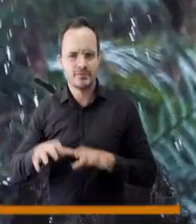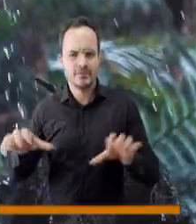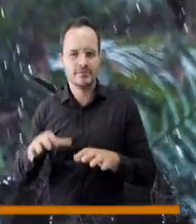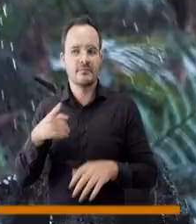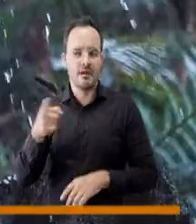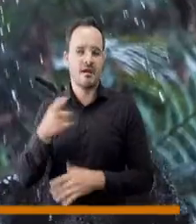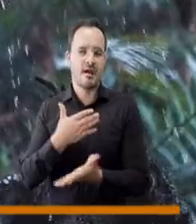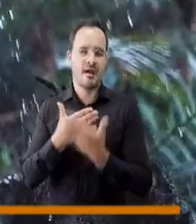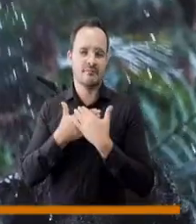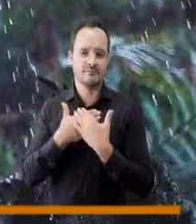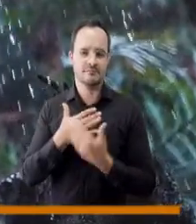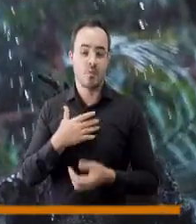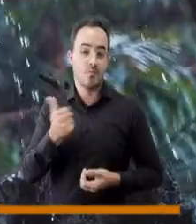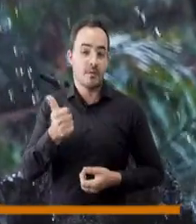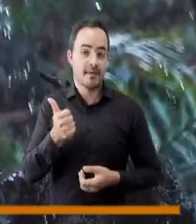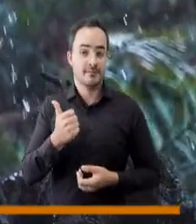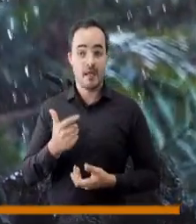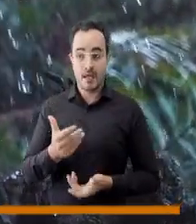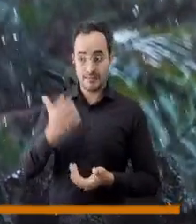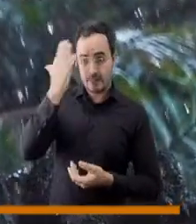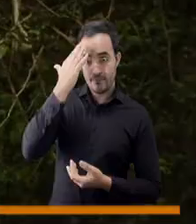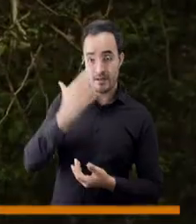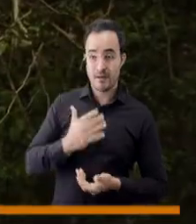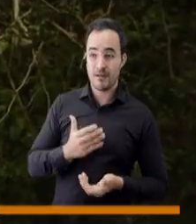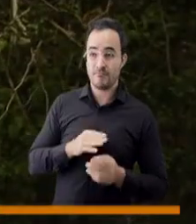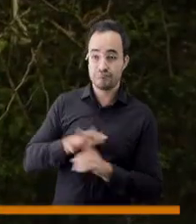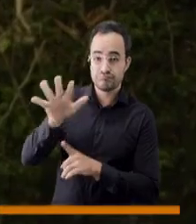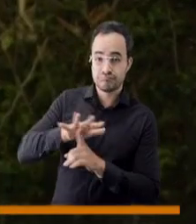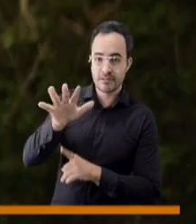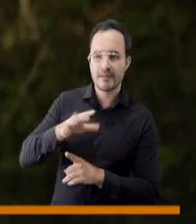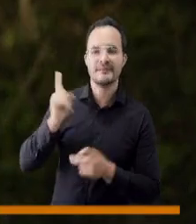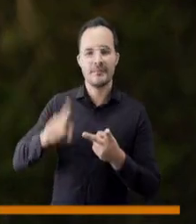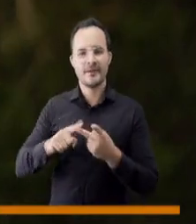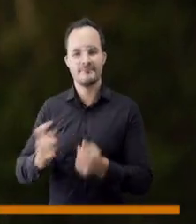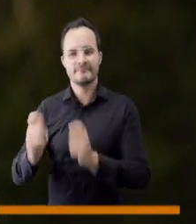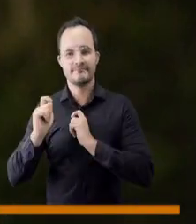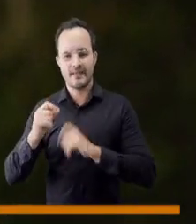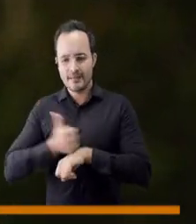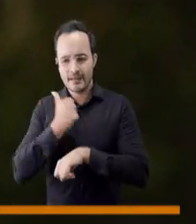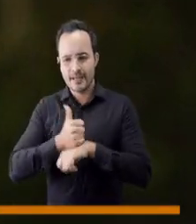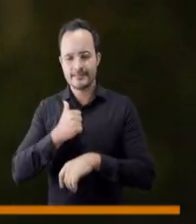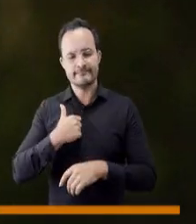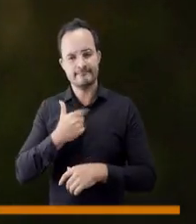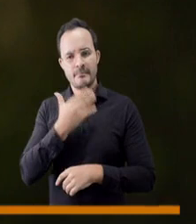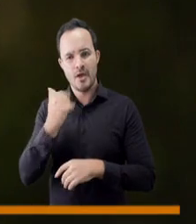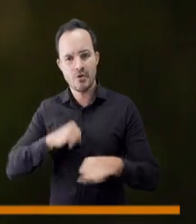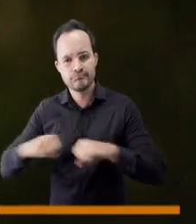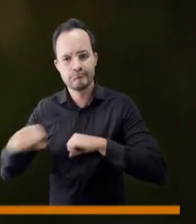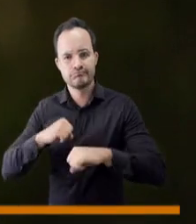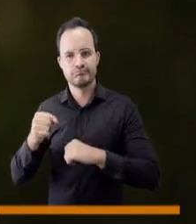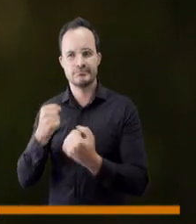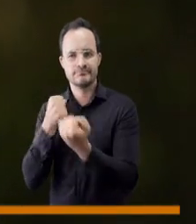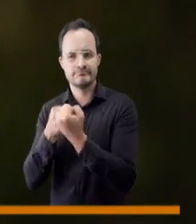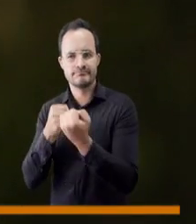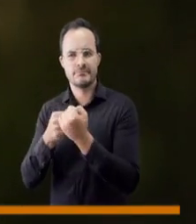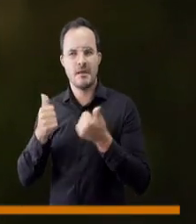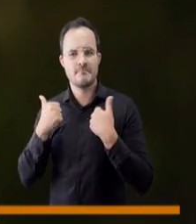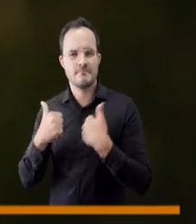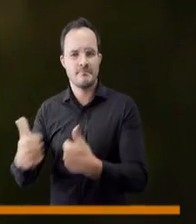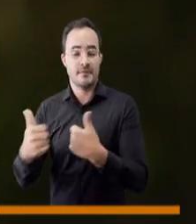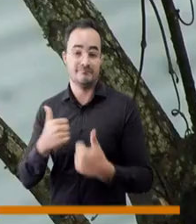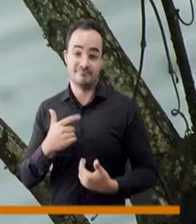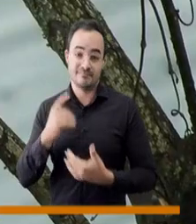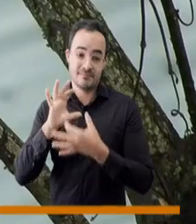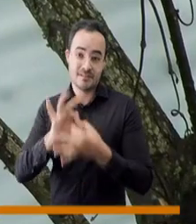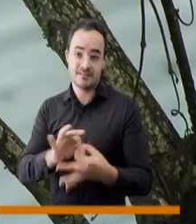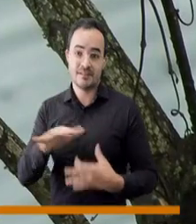estamos contaminando, también tenemos que hacer acciones para compensar. Y de esa manera, a través de Banco 2, lo que buscamos nosotros es